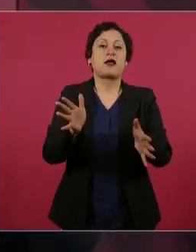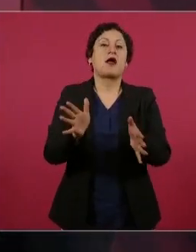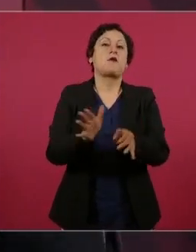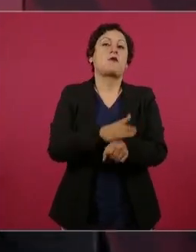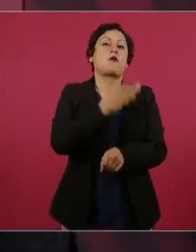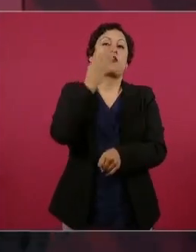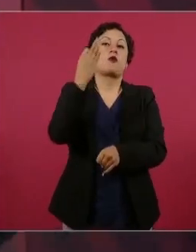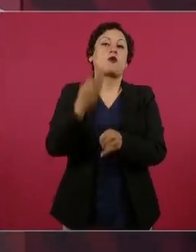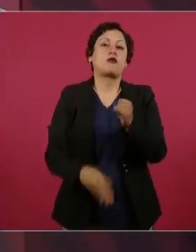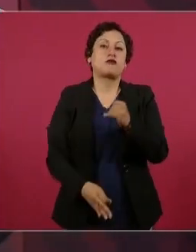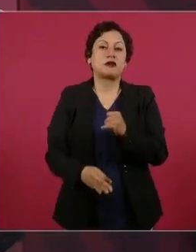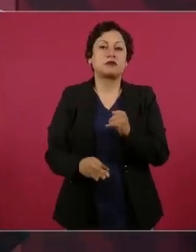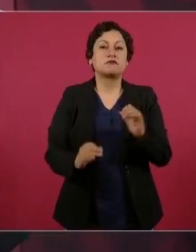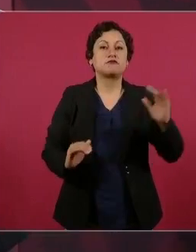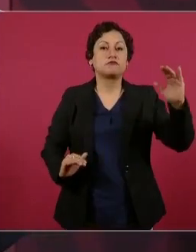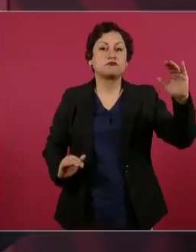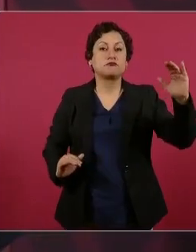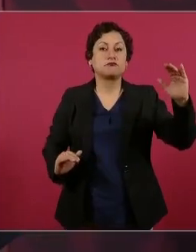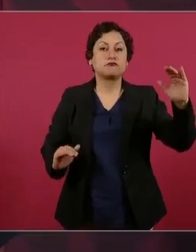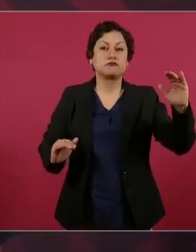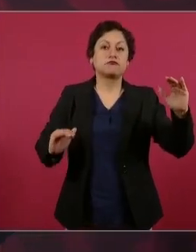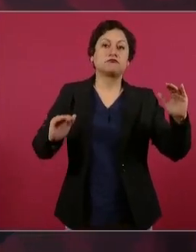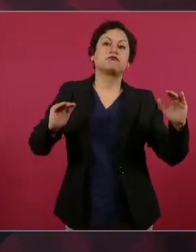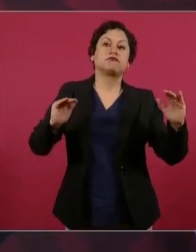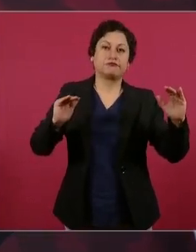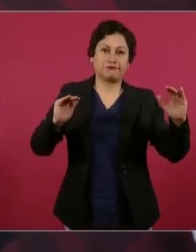un equilibrio y